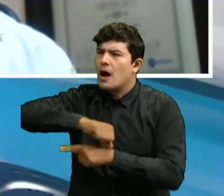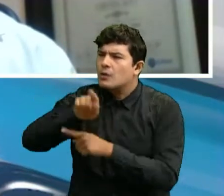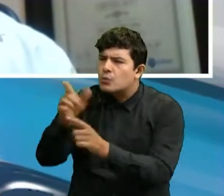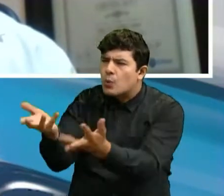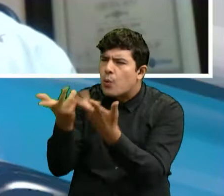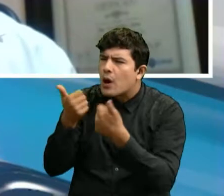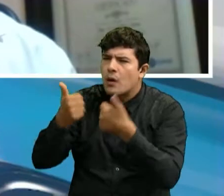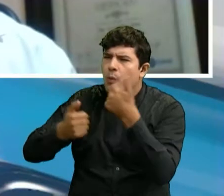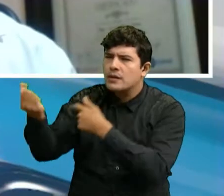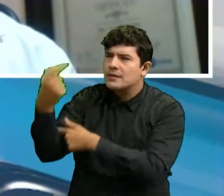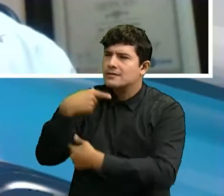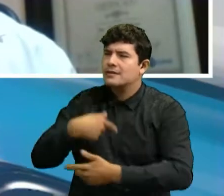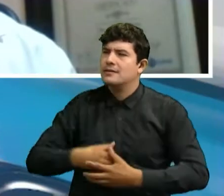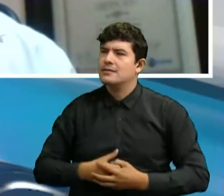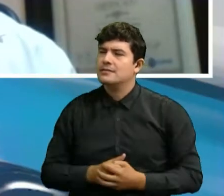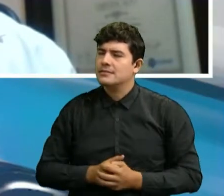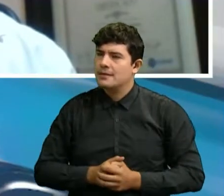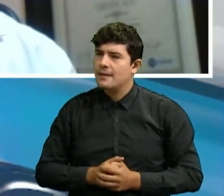caso.